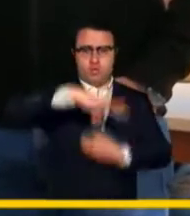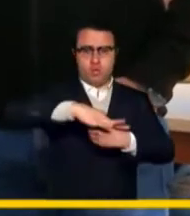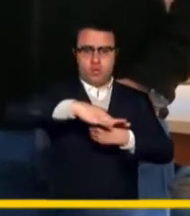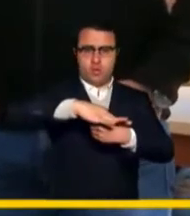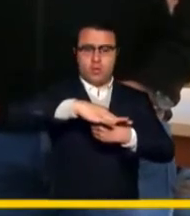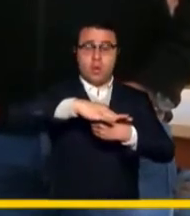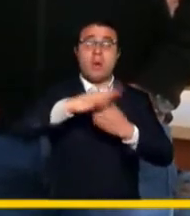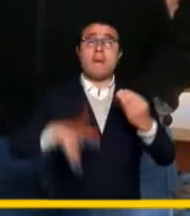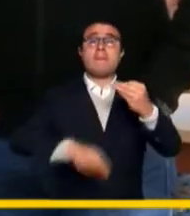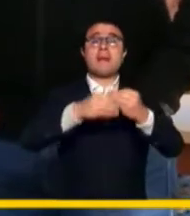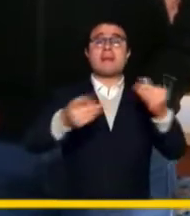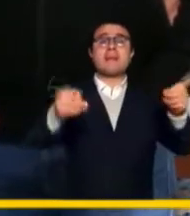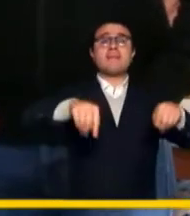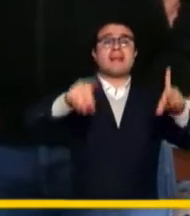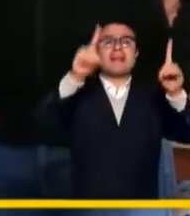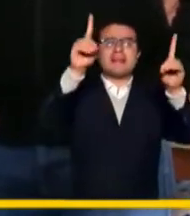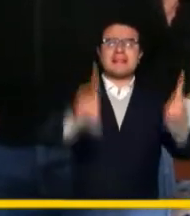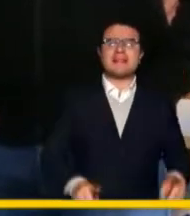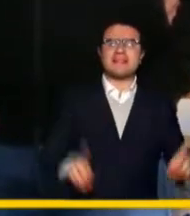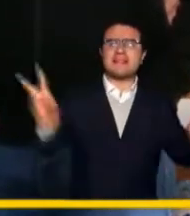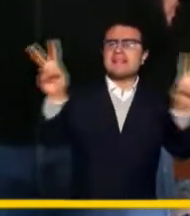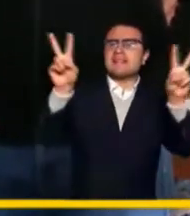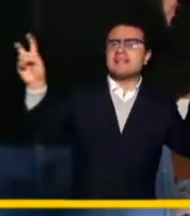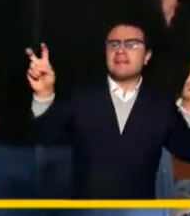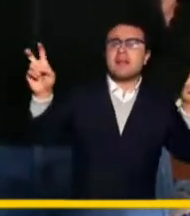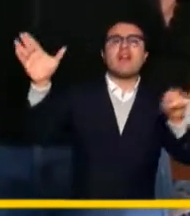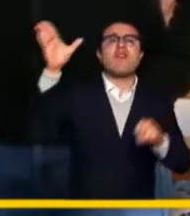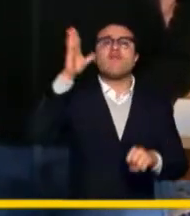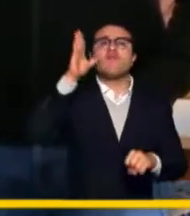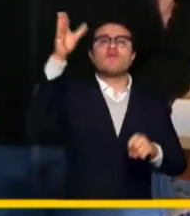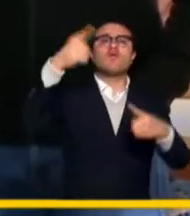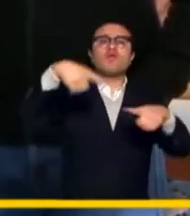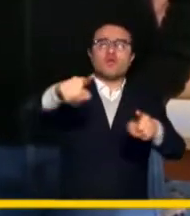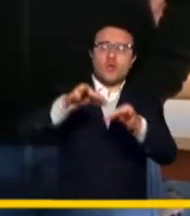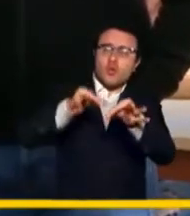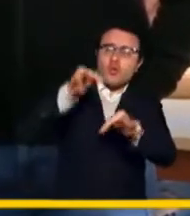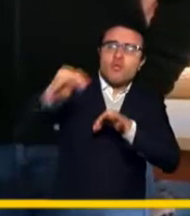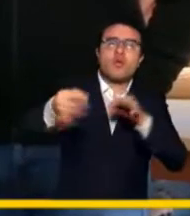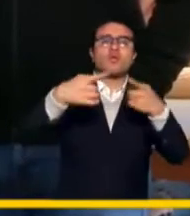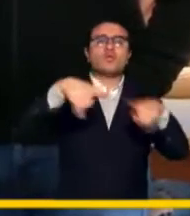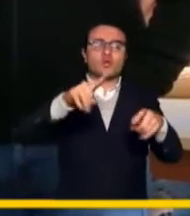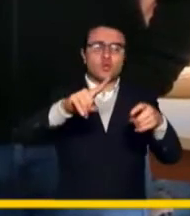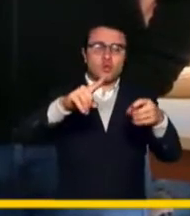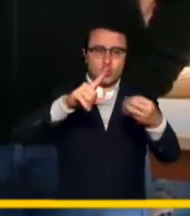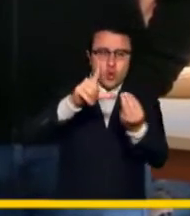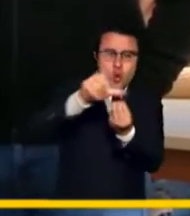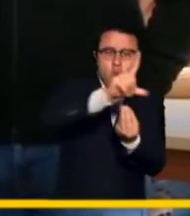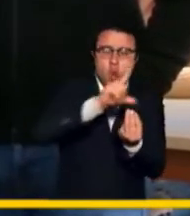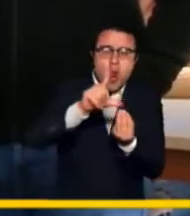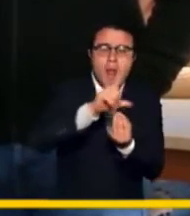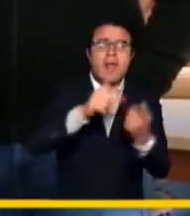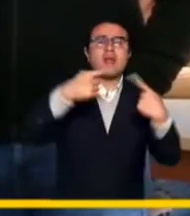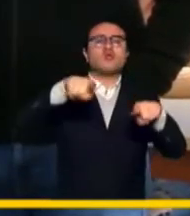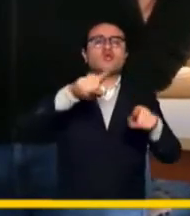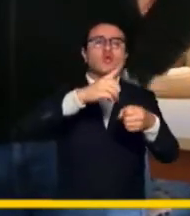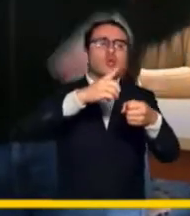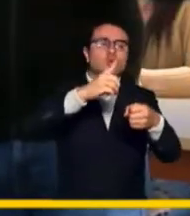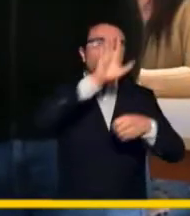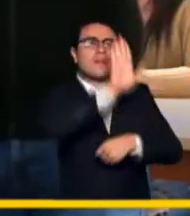y decidir sobre el futuro de su municipio, de su localidad, de su departamento.